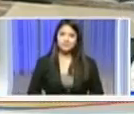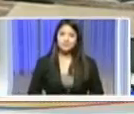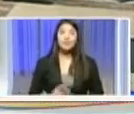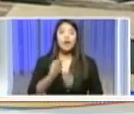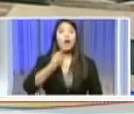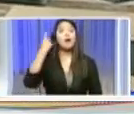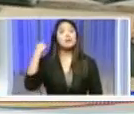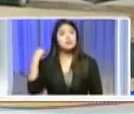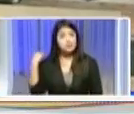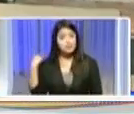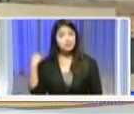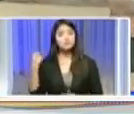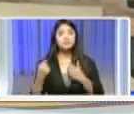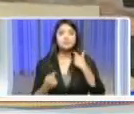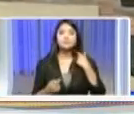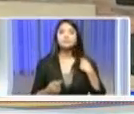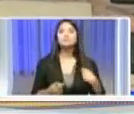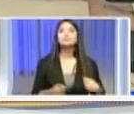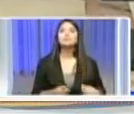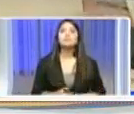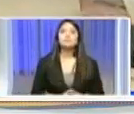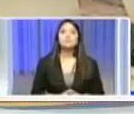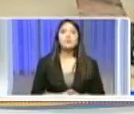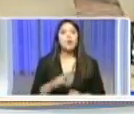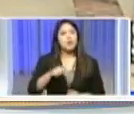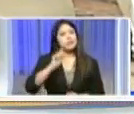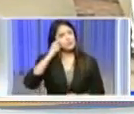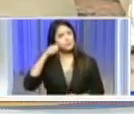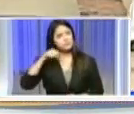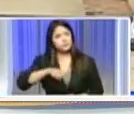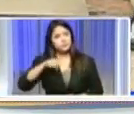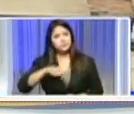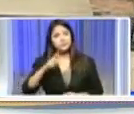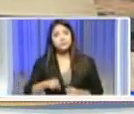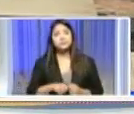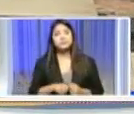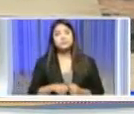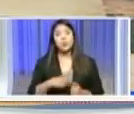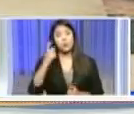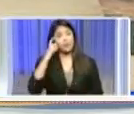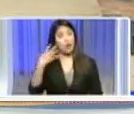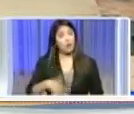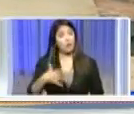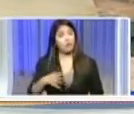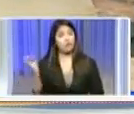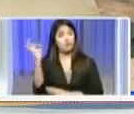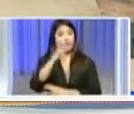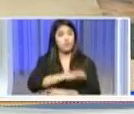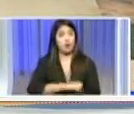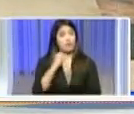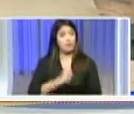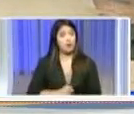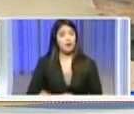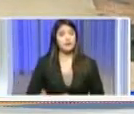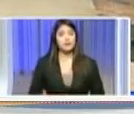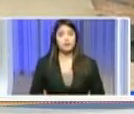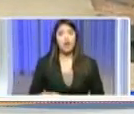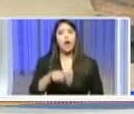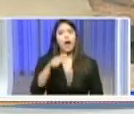Ayer también tuvimos, por eso lo traía a colación hoy, un día intenso porque ayer y